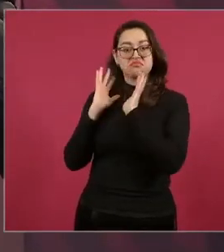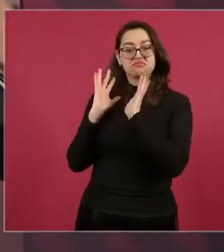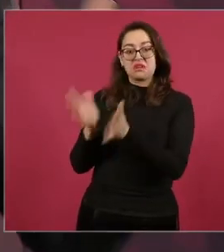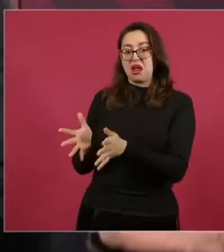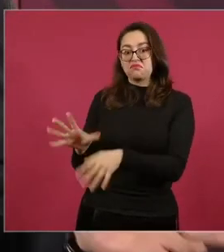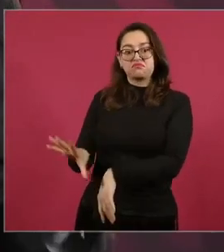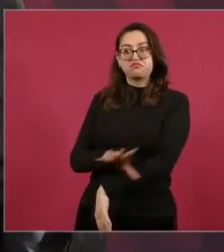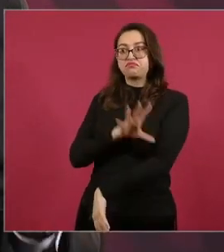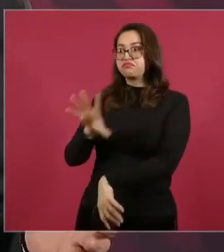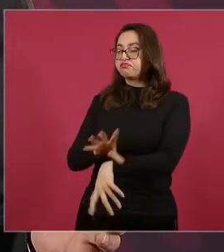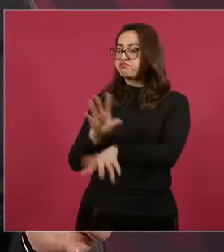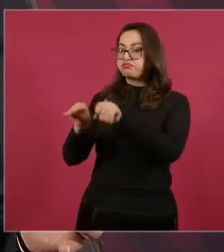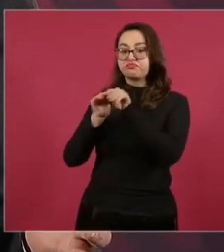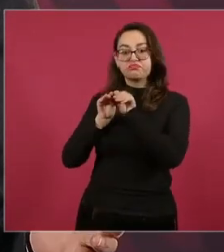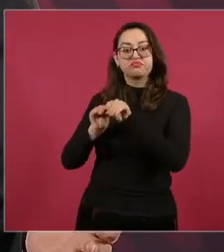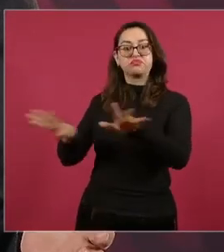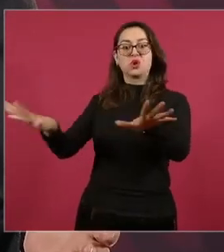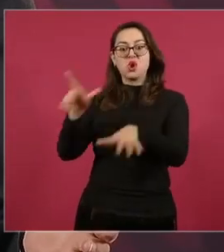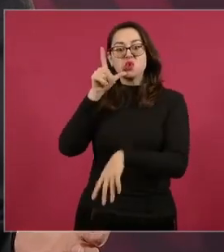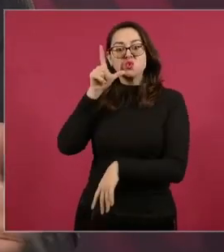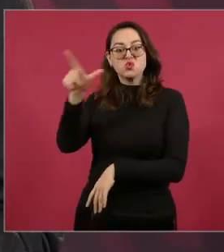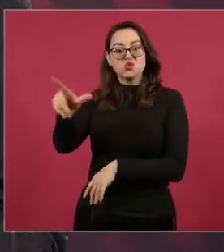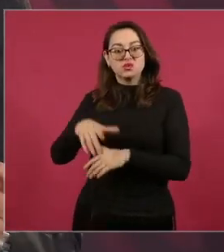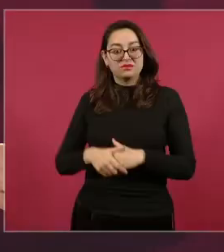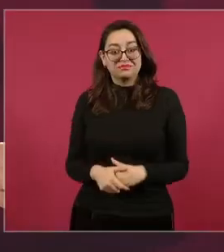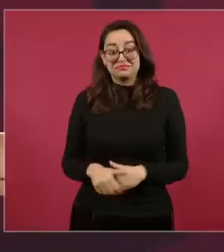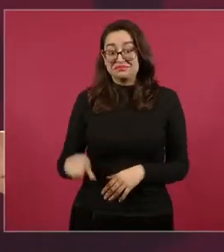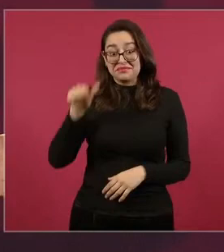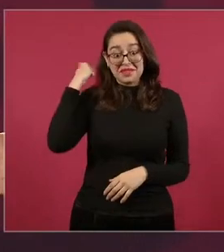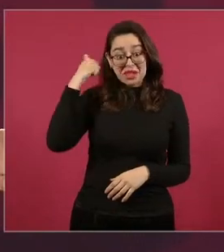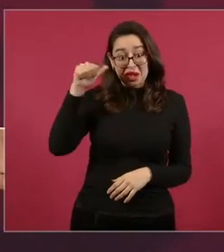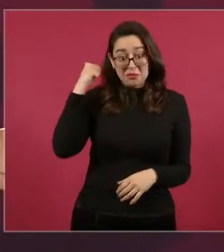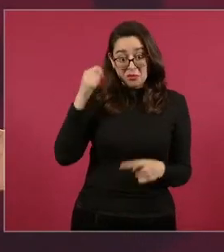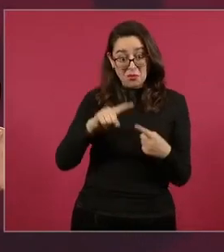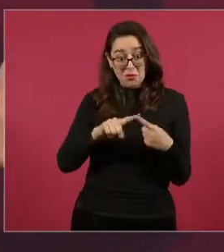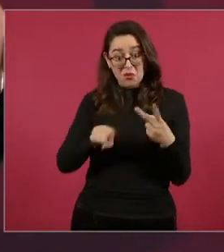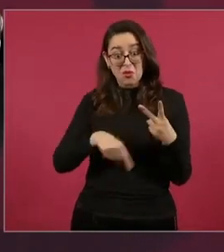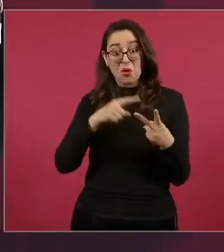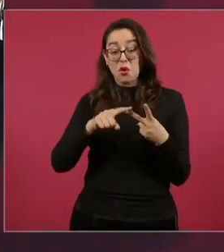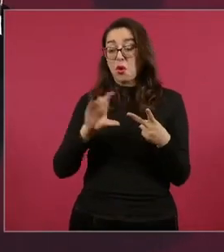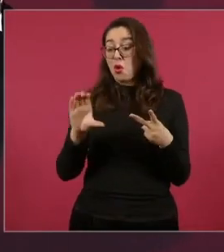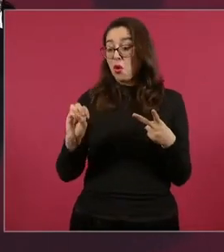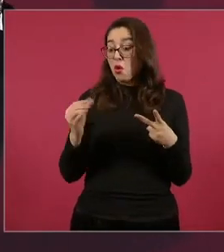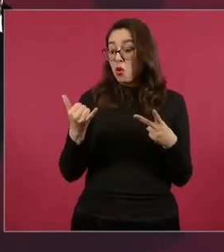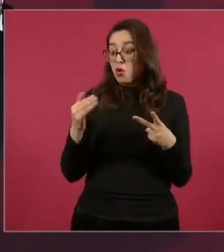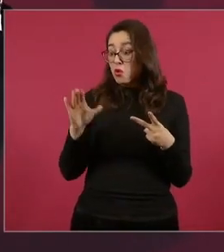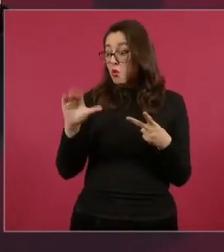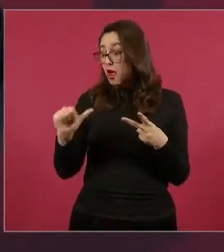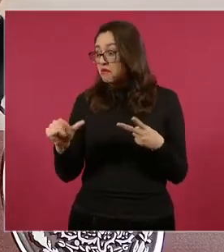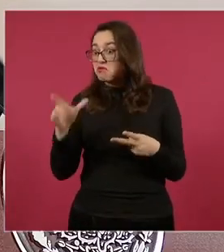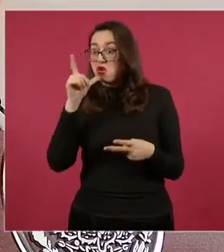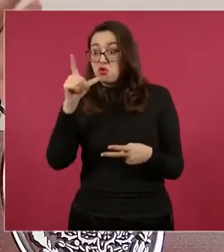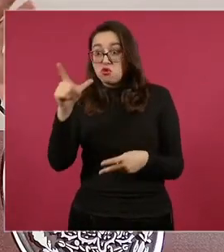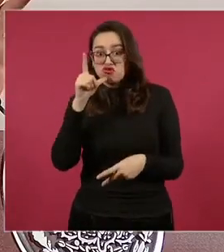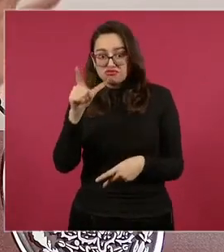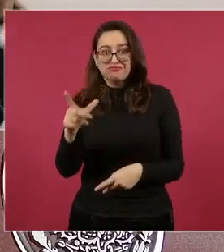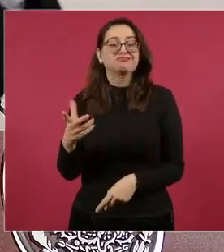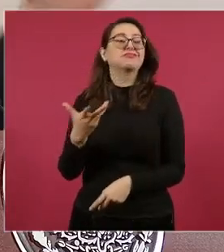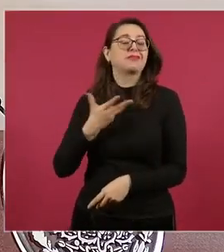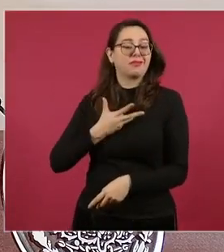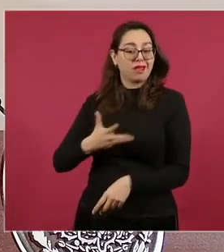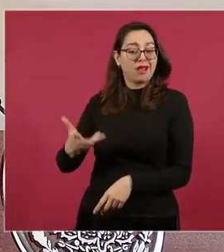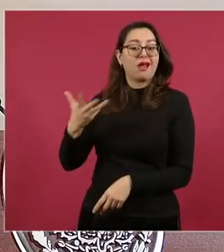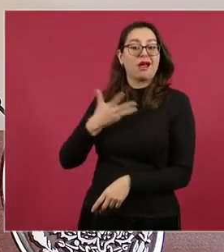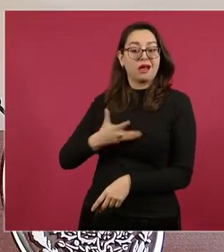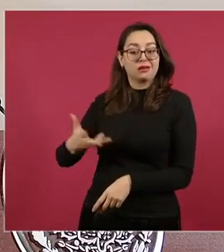no falta la energía eléctrica en Acapulco, en Coyuca, y ya se tienen todo